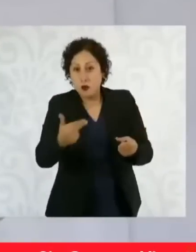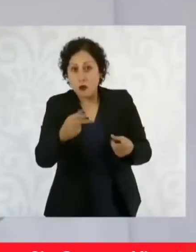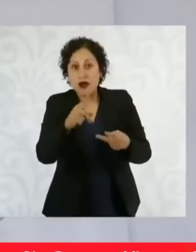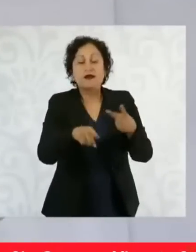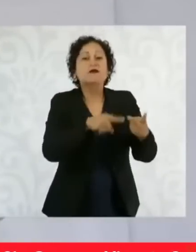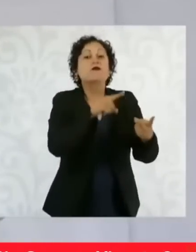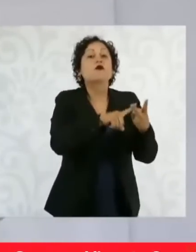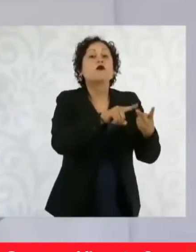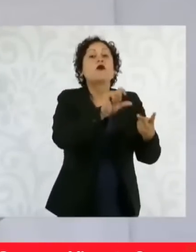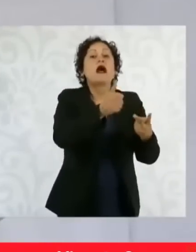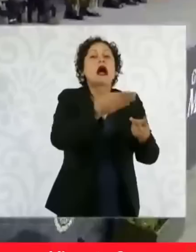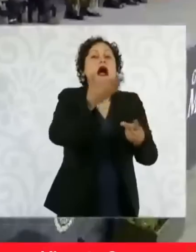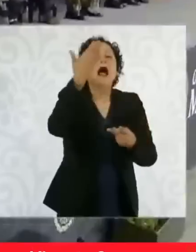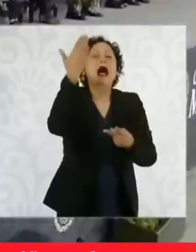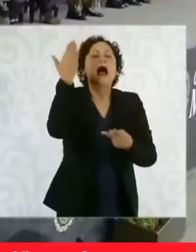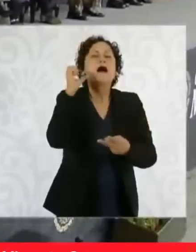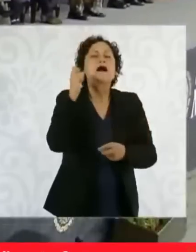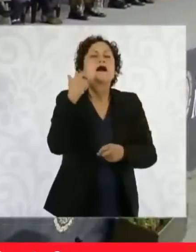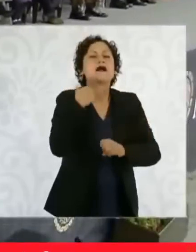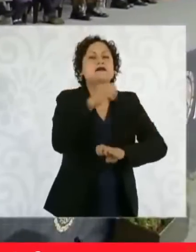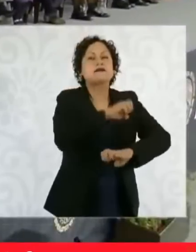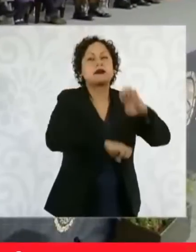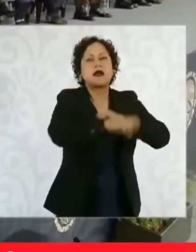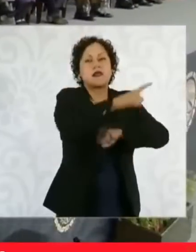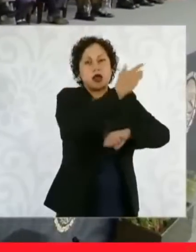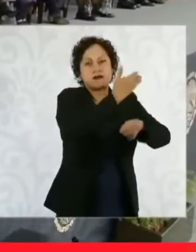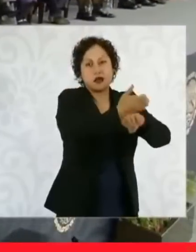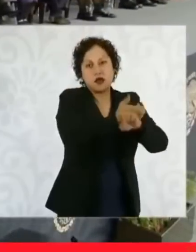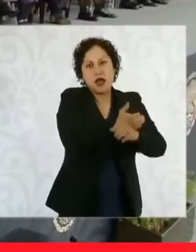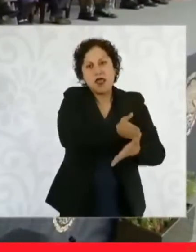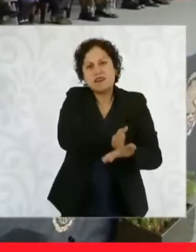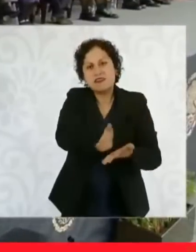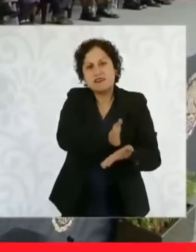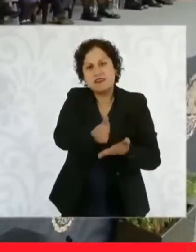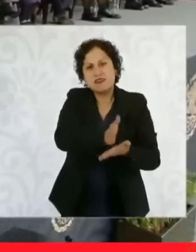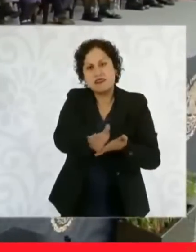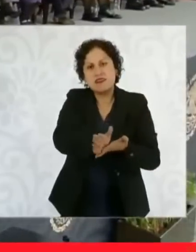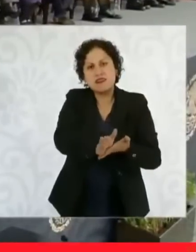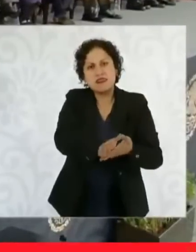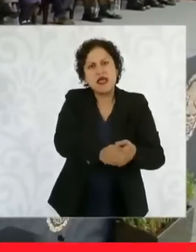el embajador estadounidense más intervencionista que haya habido,